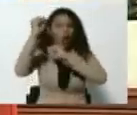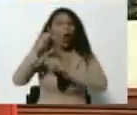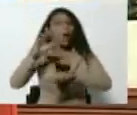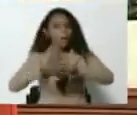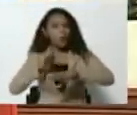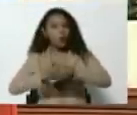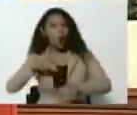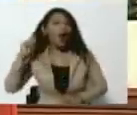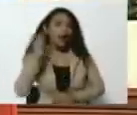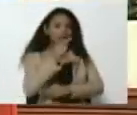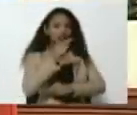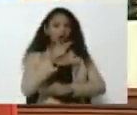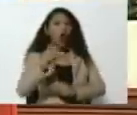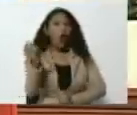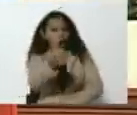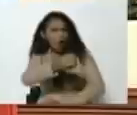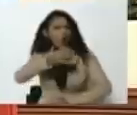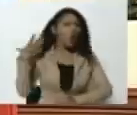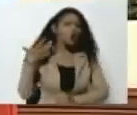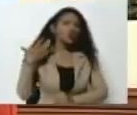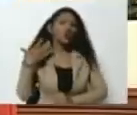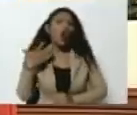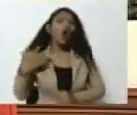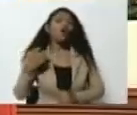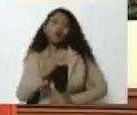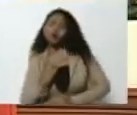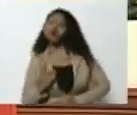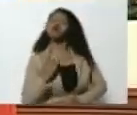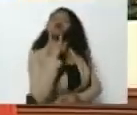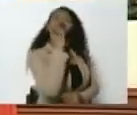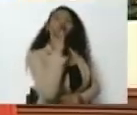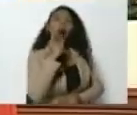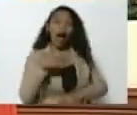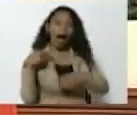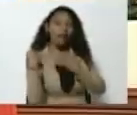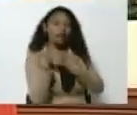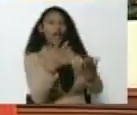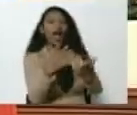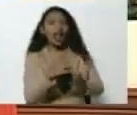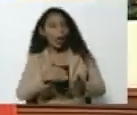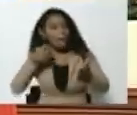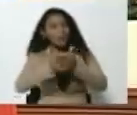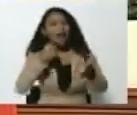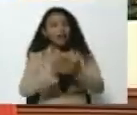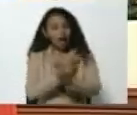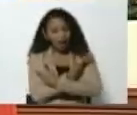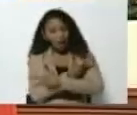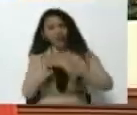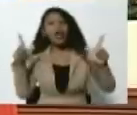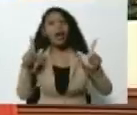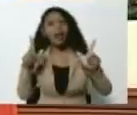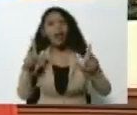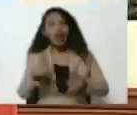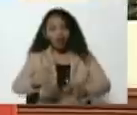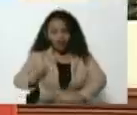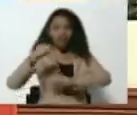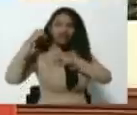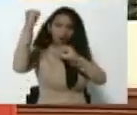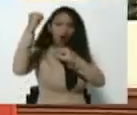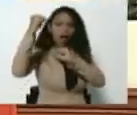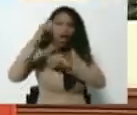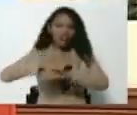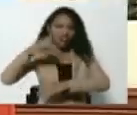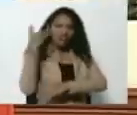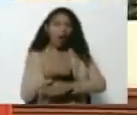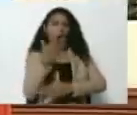eso, con orgullo, con el orgullo que da las batallas libradas y las victorias, dejo